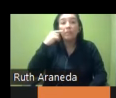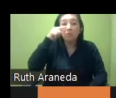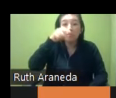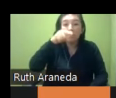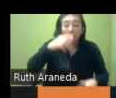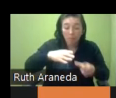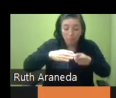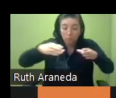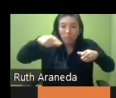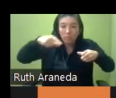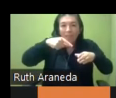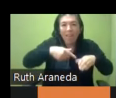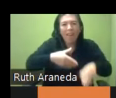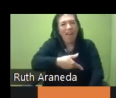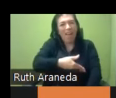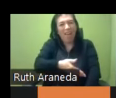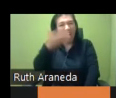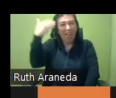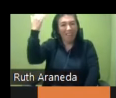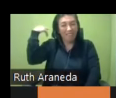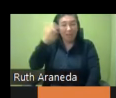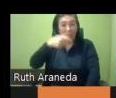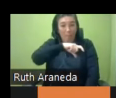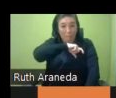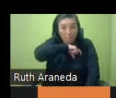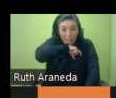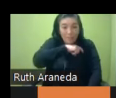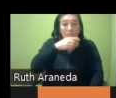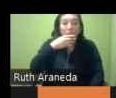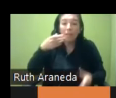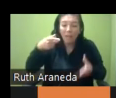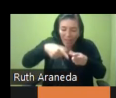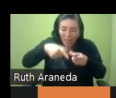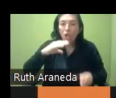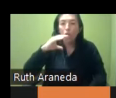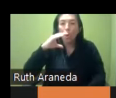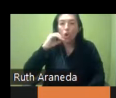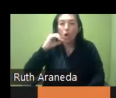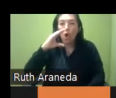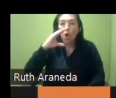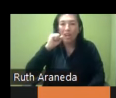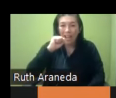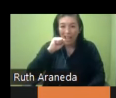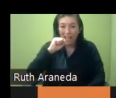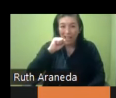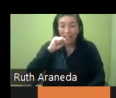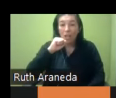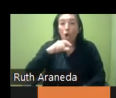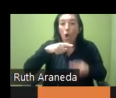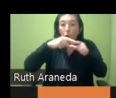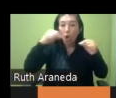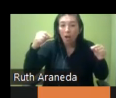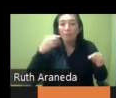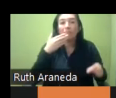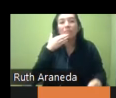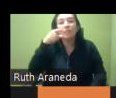coca prehispánica envuelta en un pedazo de textil, y esta es coca moderna.